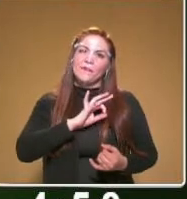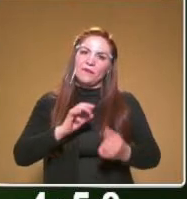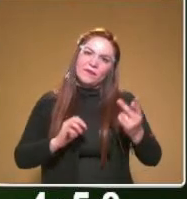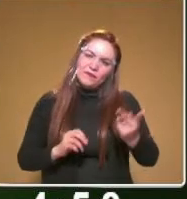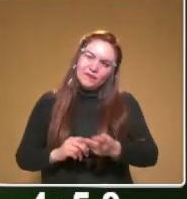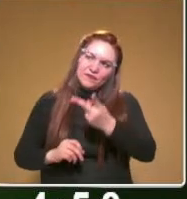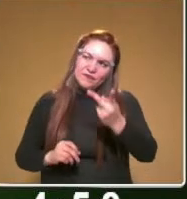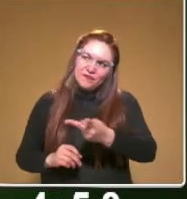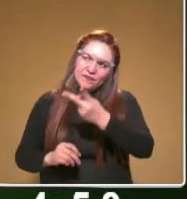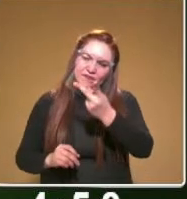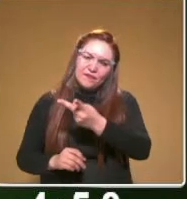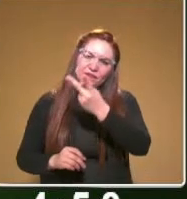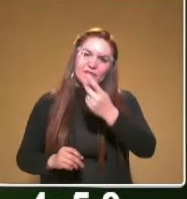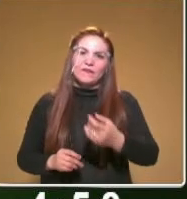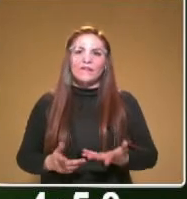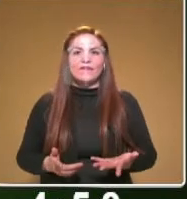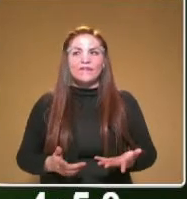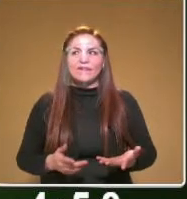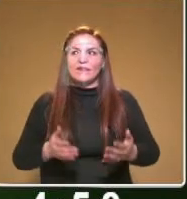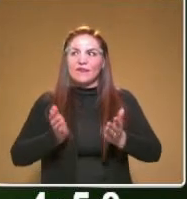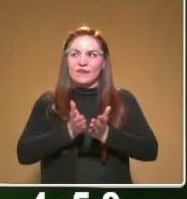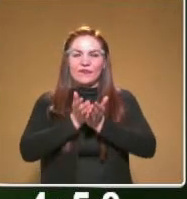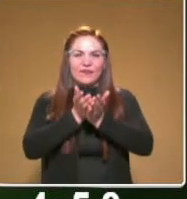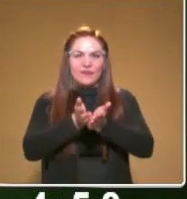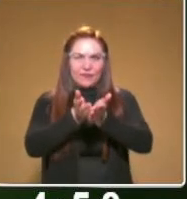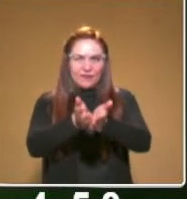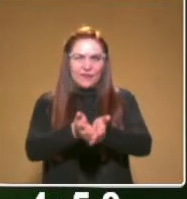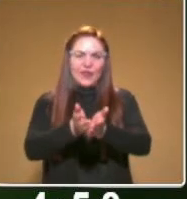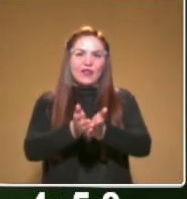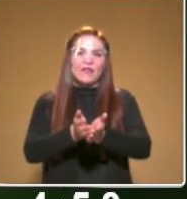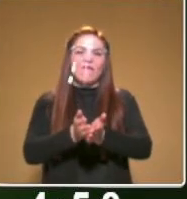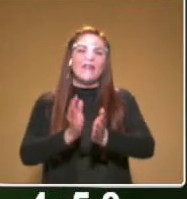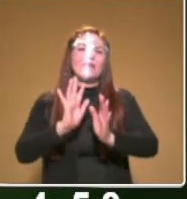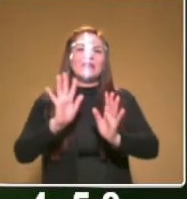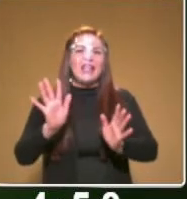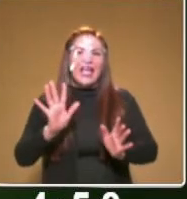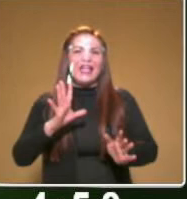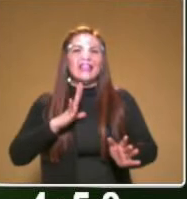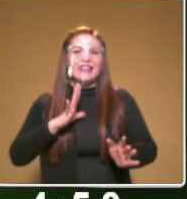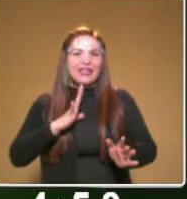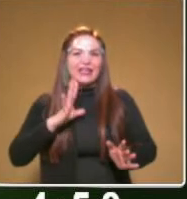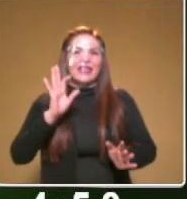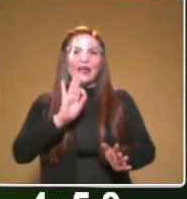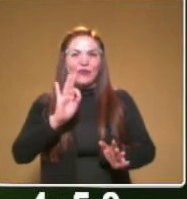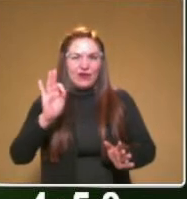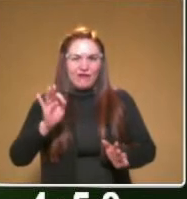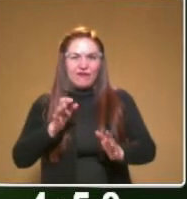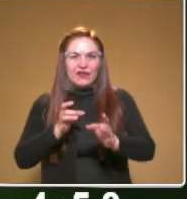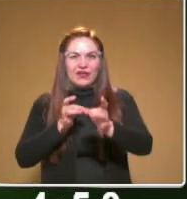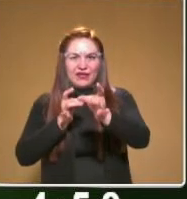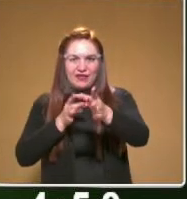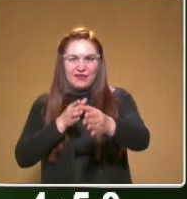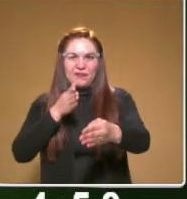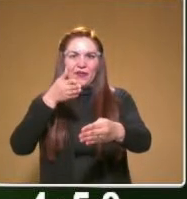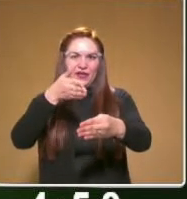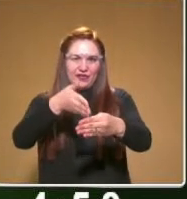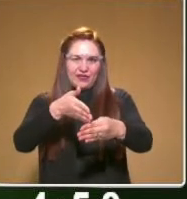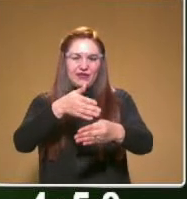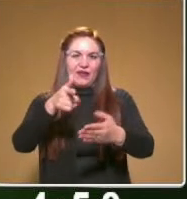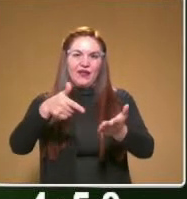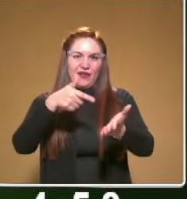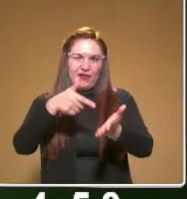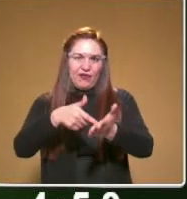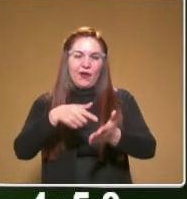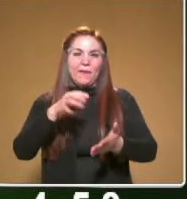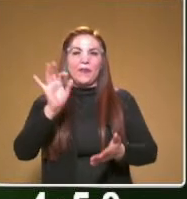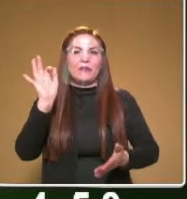tíos. En este caso, el barco del Titanic ya tenía una fecha estimada para llegar a su destino. De hecho, no les voy a inventar, pero